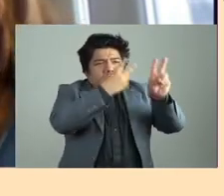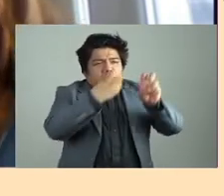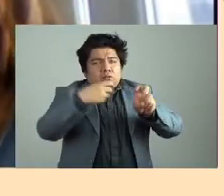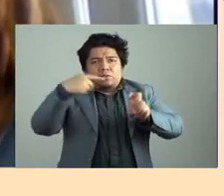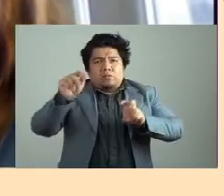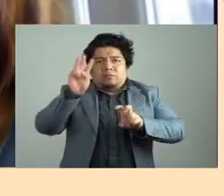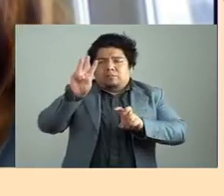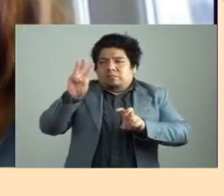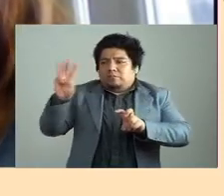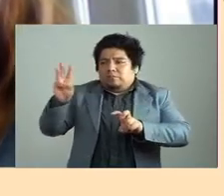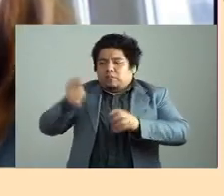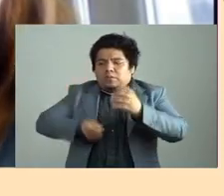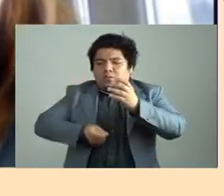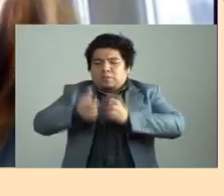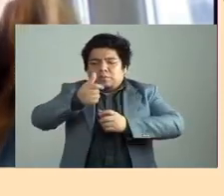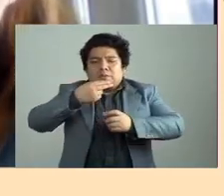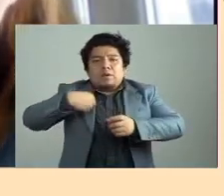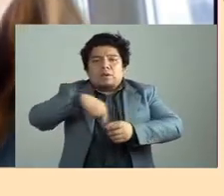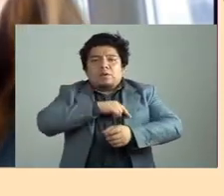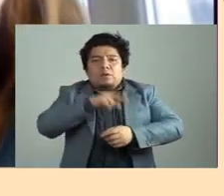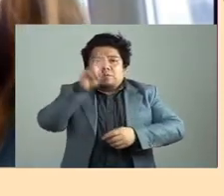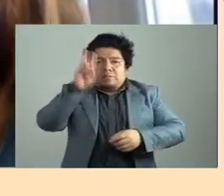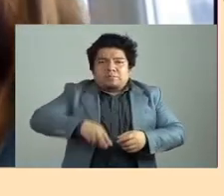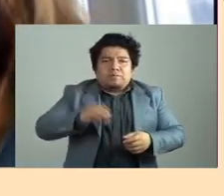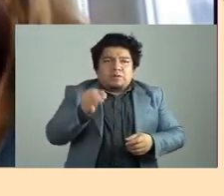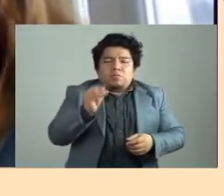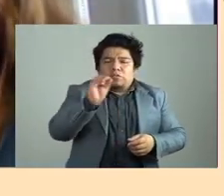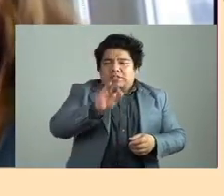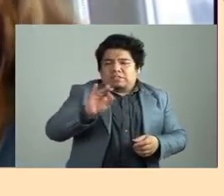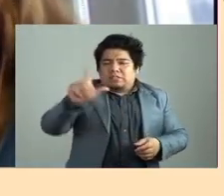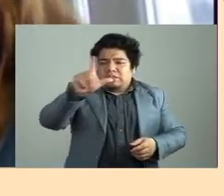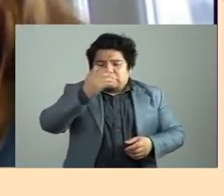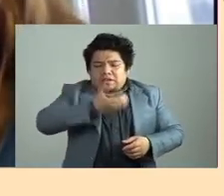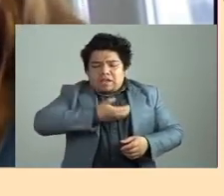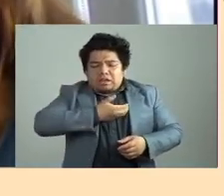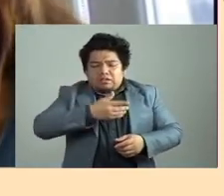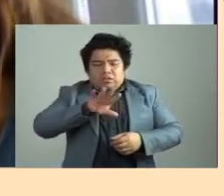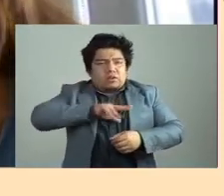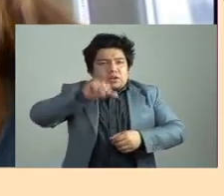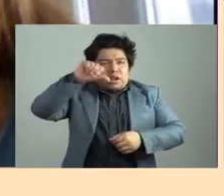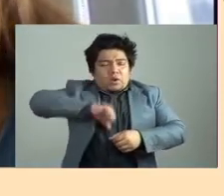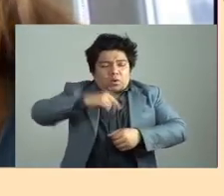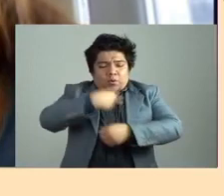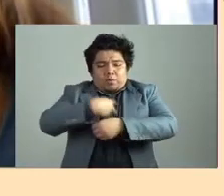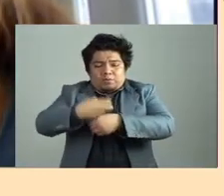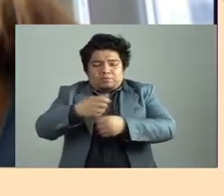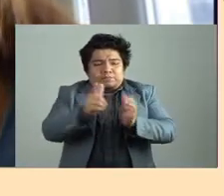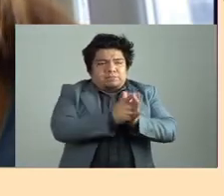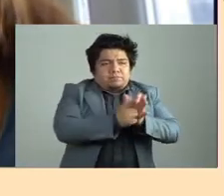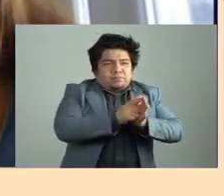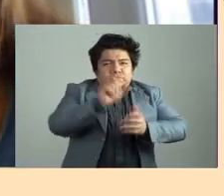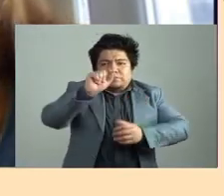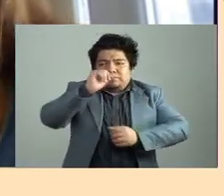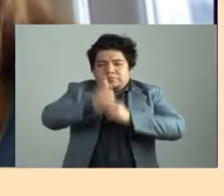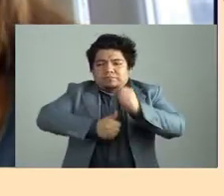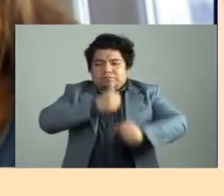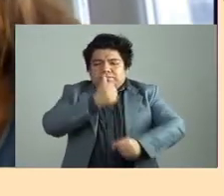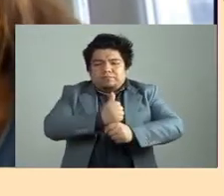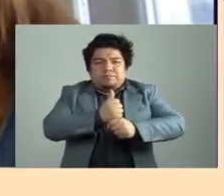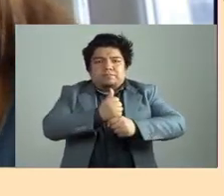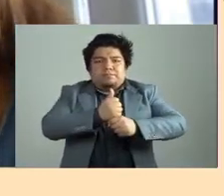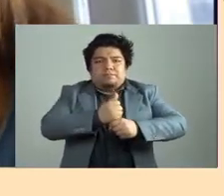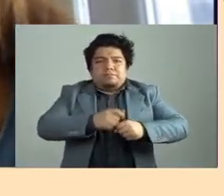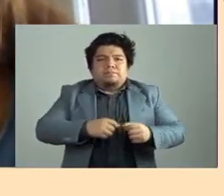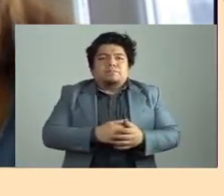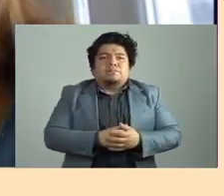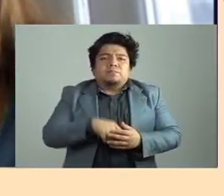lo primero que queríamos era agradecer a la fría del zócalo de ciudad de mexico la invitación a presentar este libro este año su vigésima edición y también